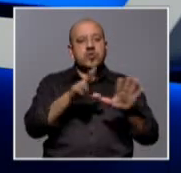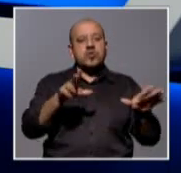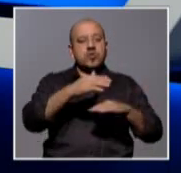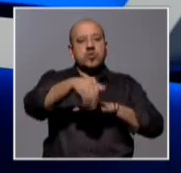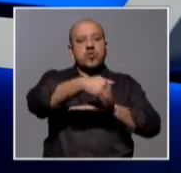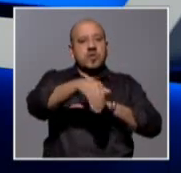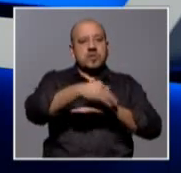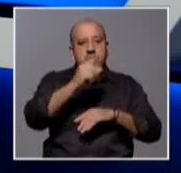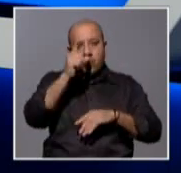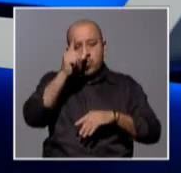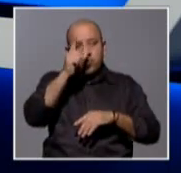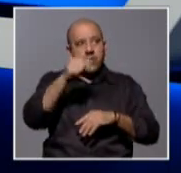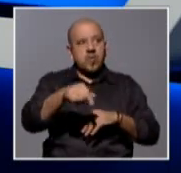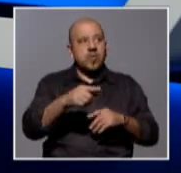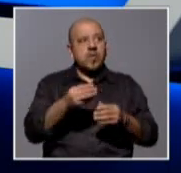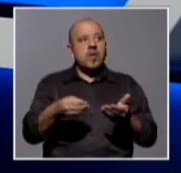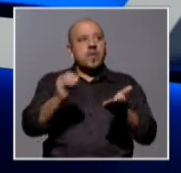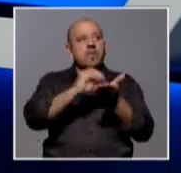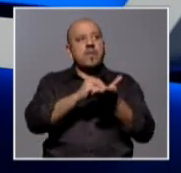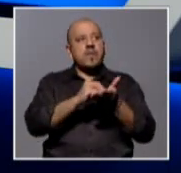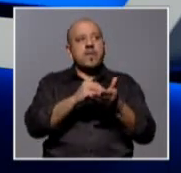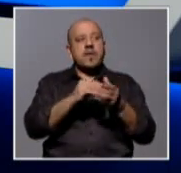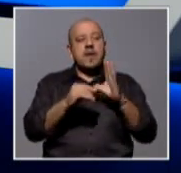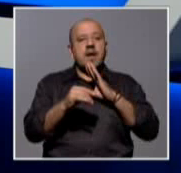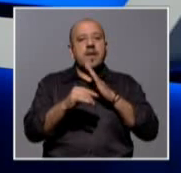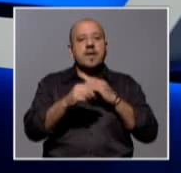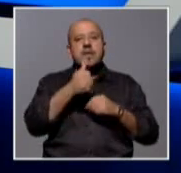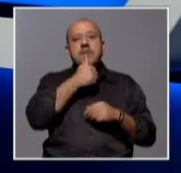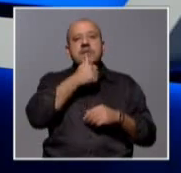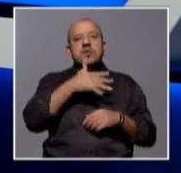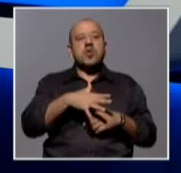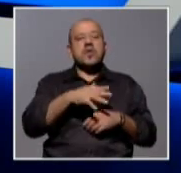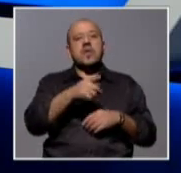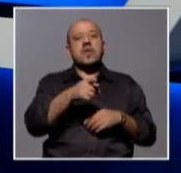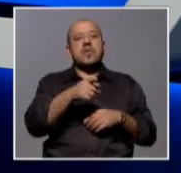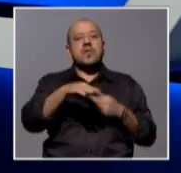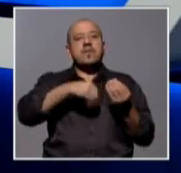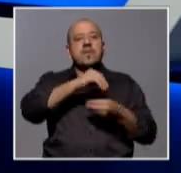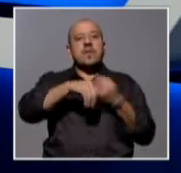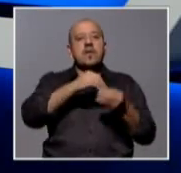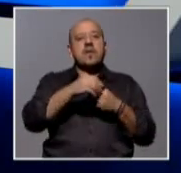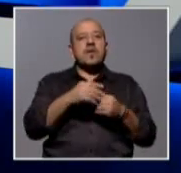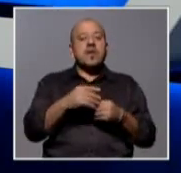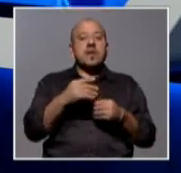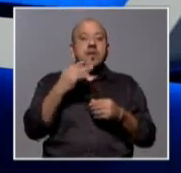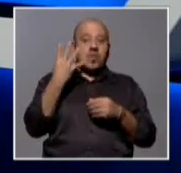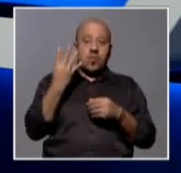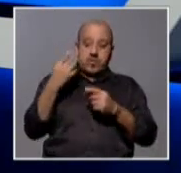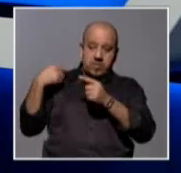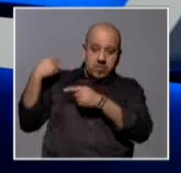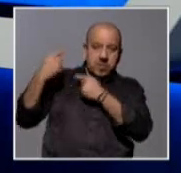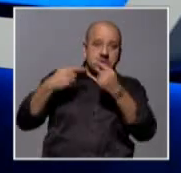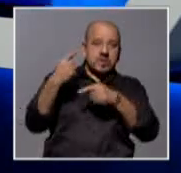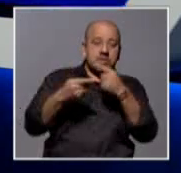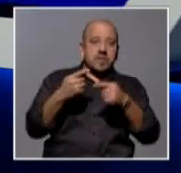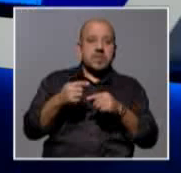con Jorge Temponi y además tenemos la historia de una familia de 4 generaciones por las que